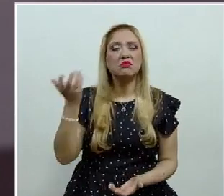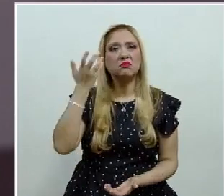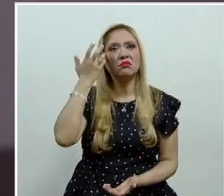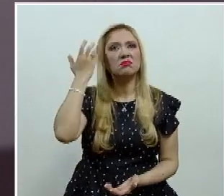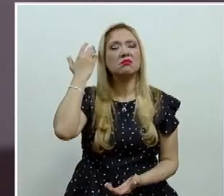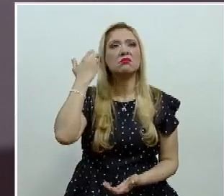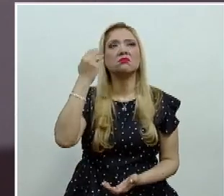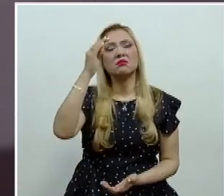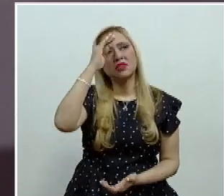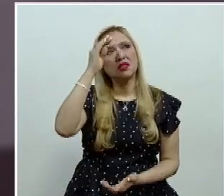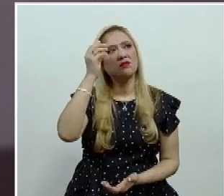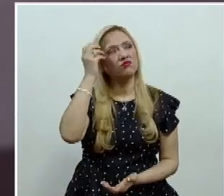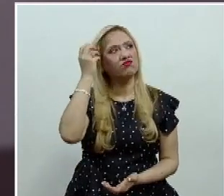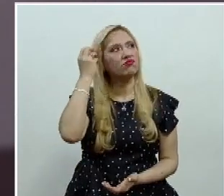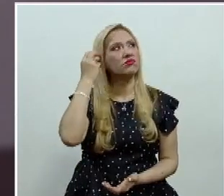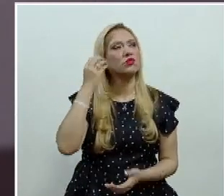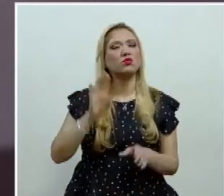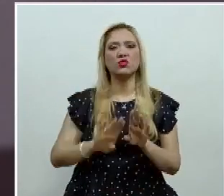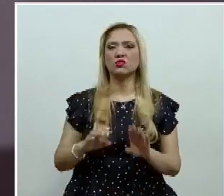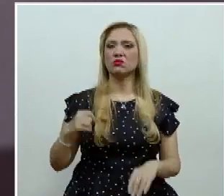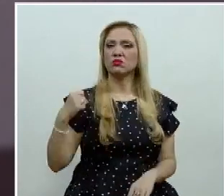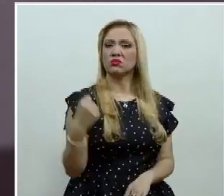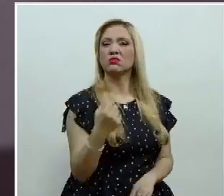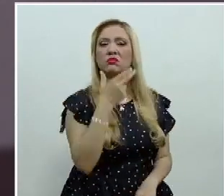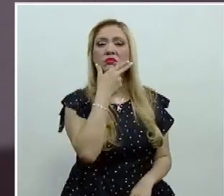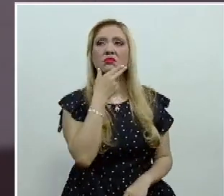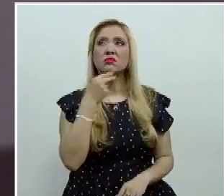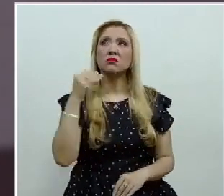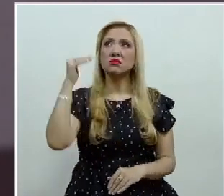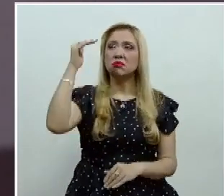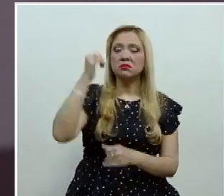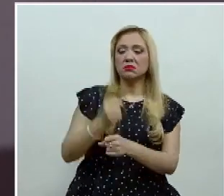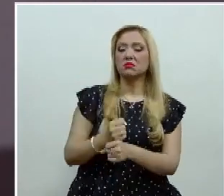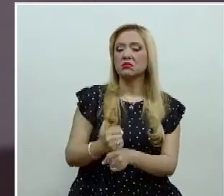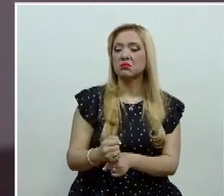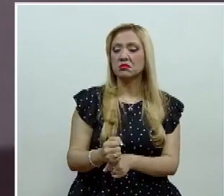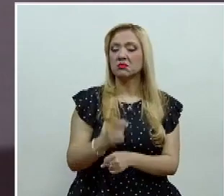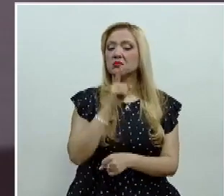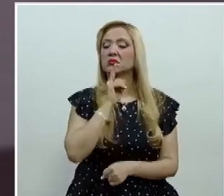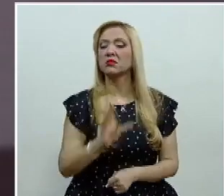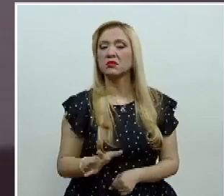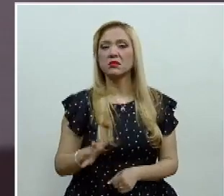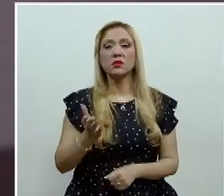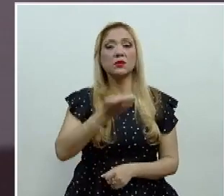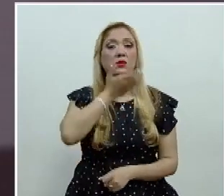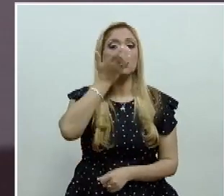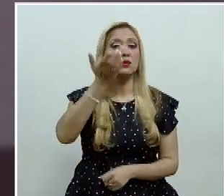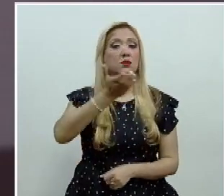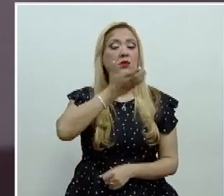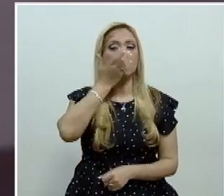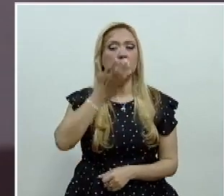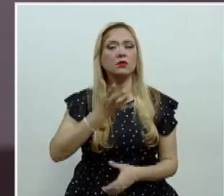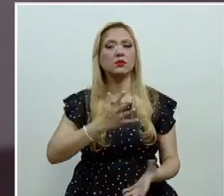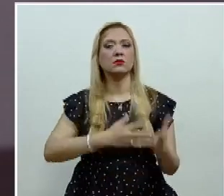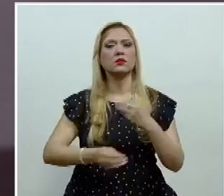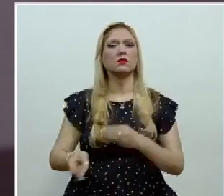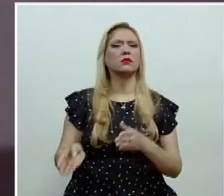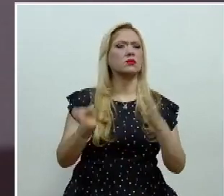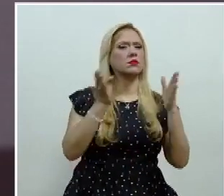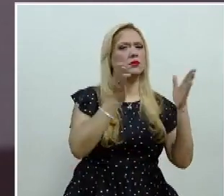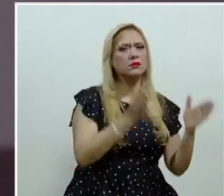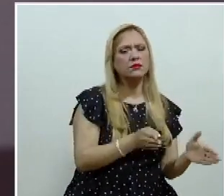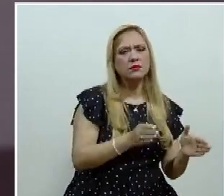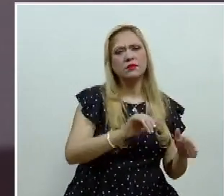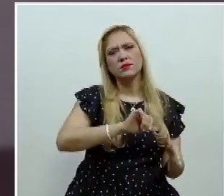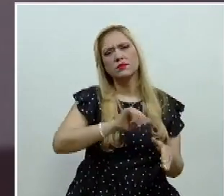asimetrías de poder, que tiene que ver, insisto, esto con las cuestiones objetivas, y las subjetivas son